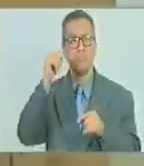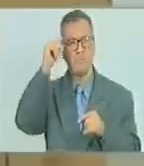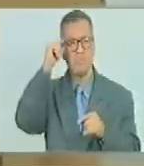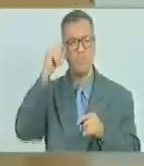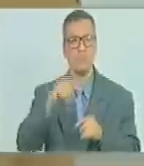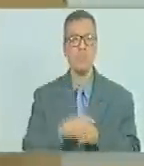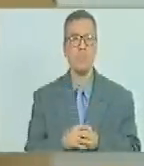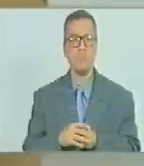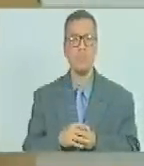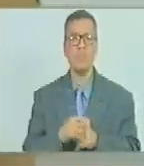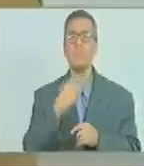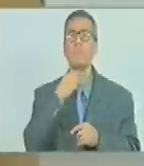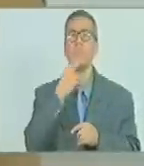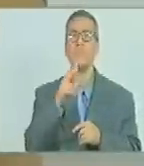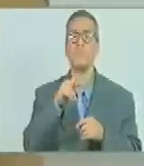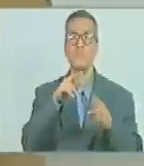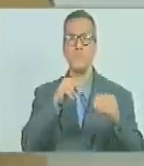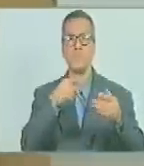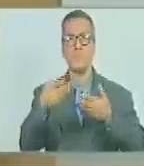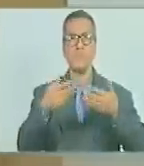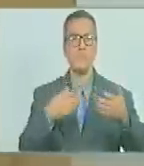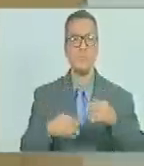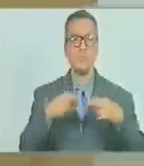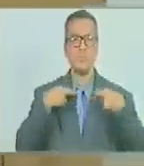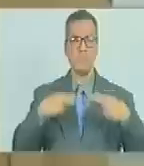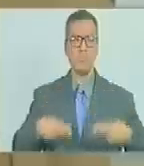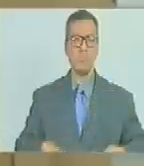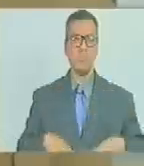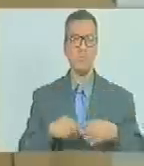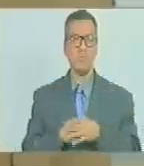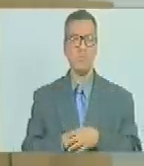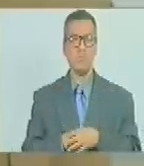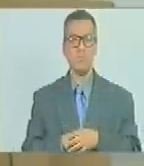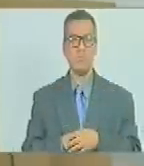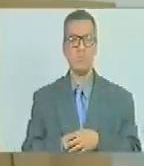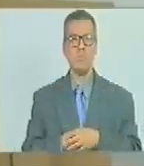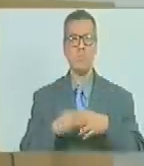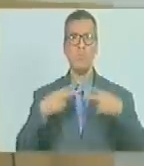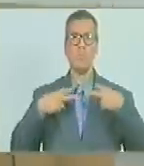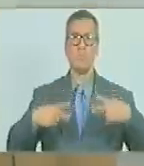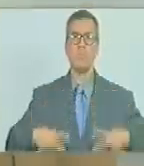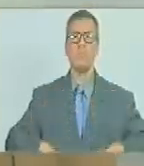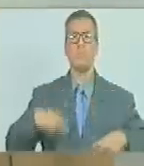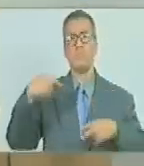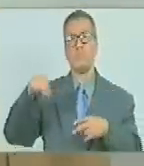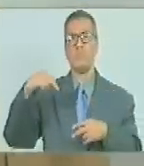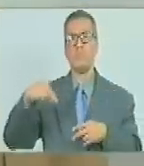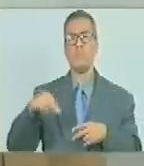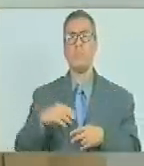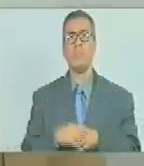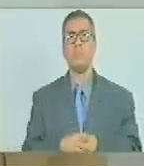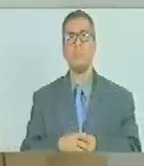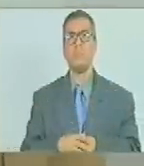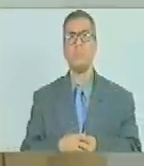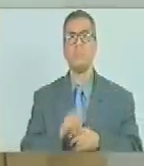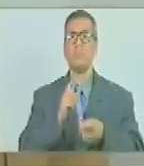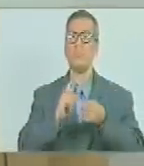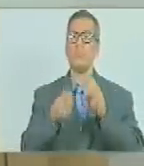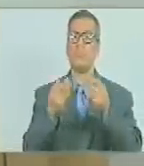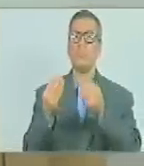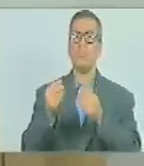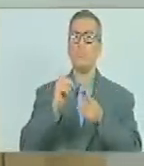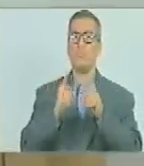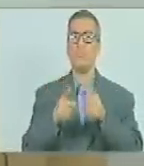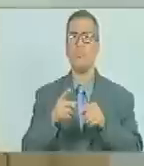lenguaje de interacción humana en la vida normal, y es que muchas veces